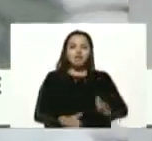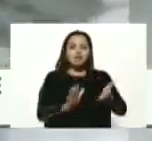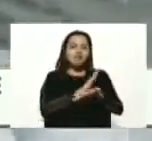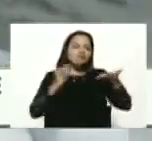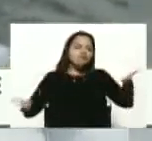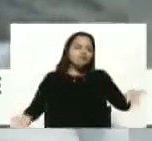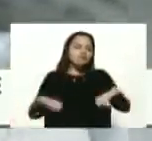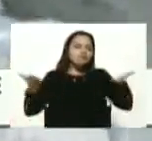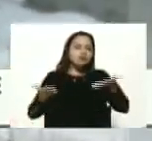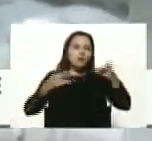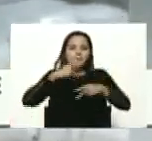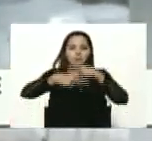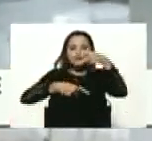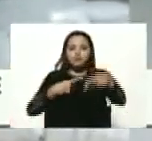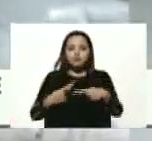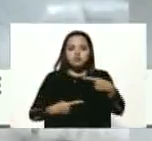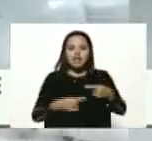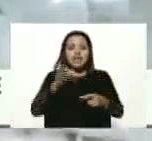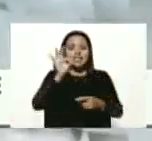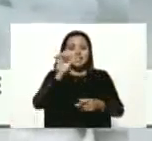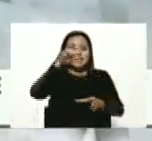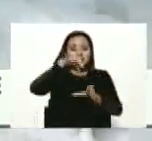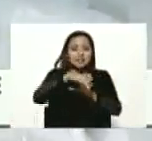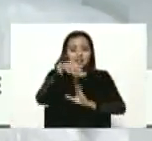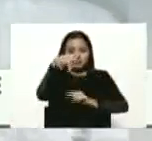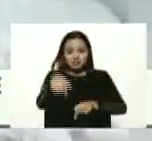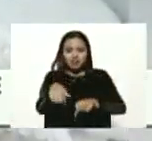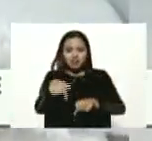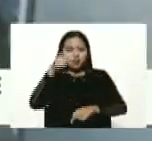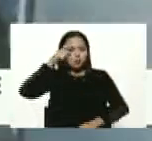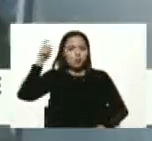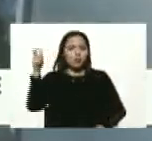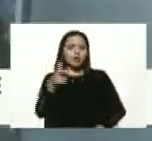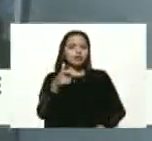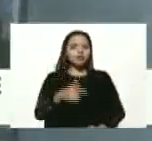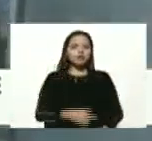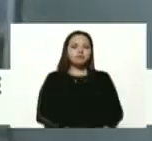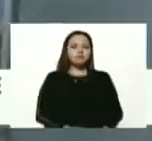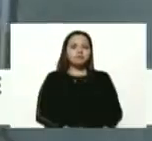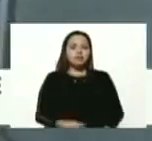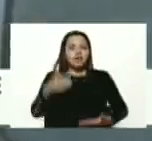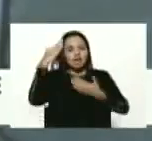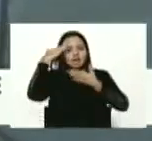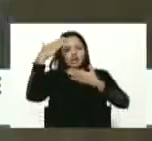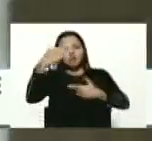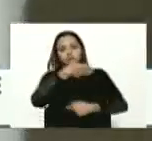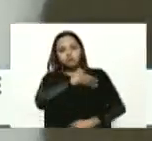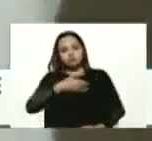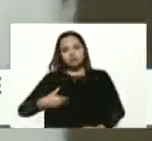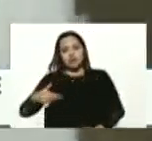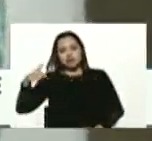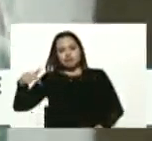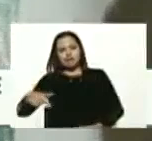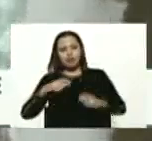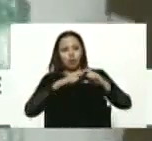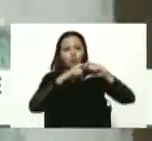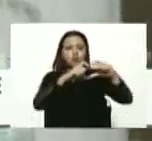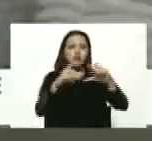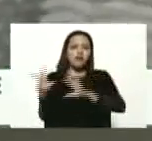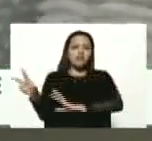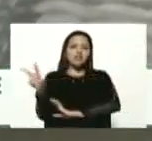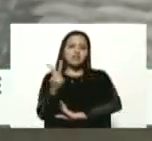impulso y procesamiento de nuestra semilla aquí en el estado Guárico. Saludos, presidente. Aquí estamos en el corazón de